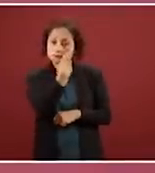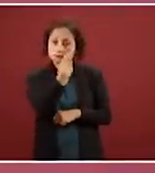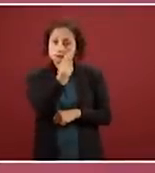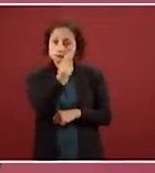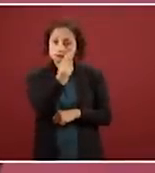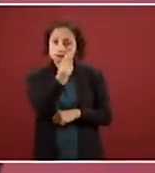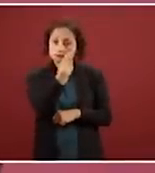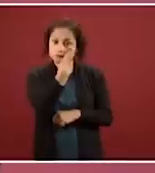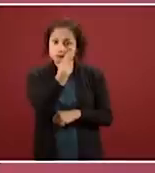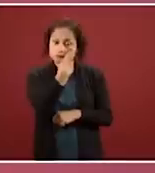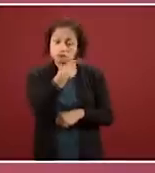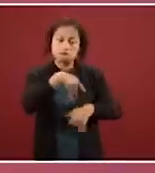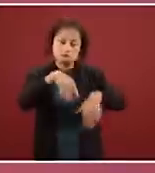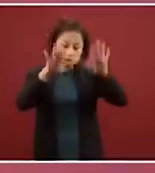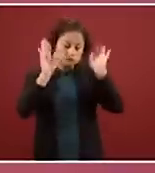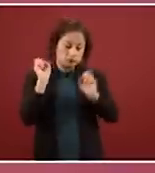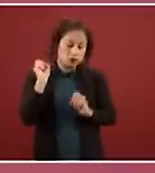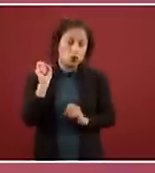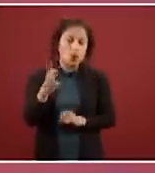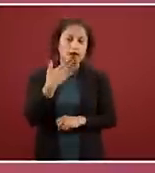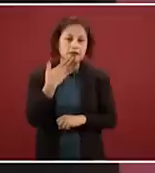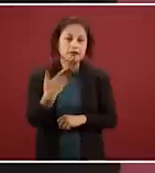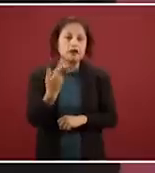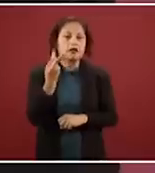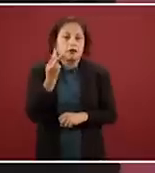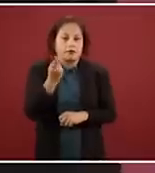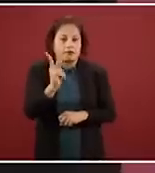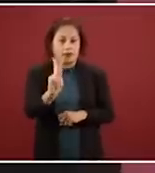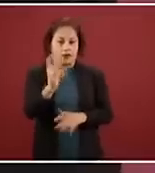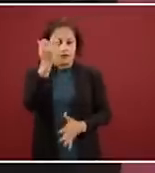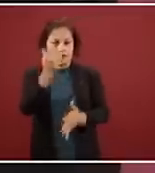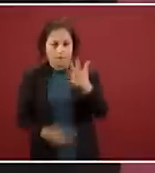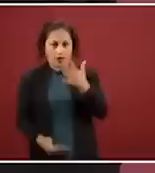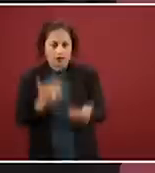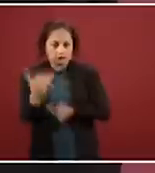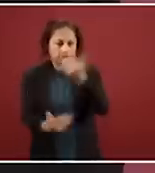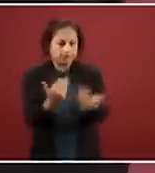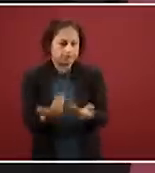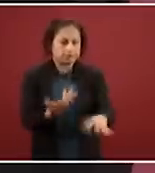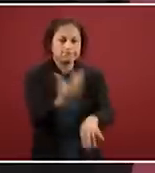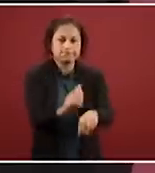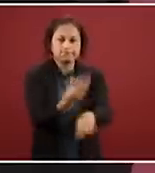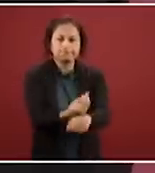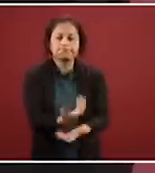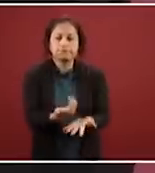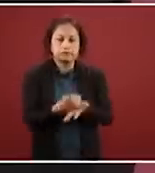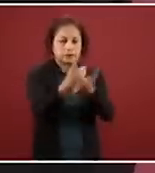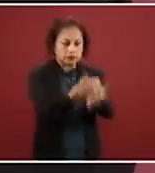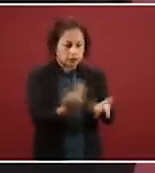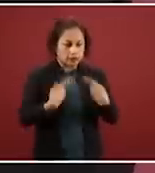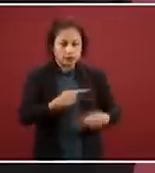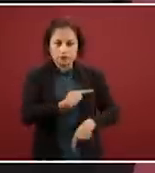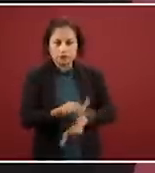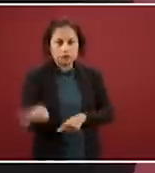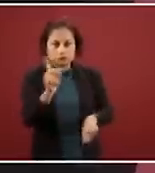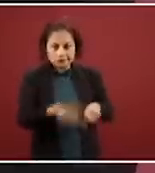Y lo más importante es que podamos avanzar para ayudar a los pobres,